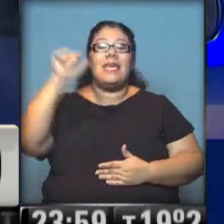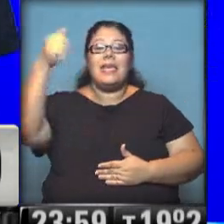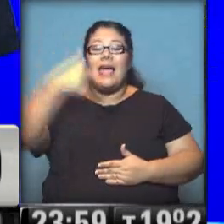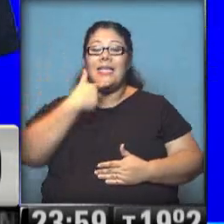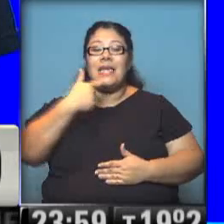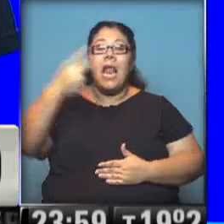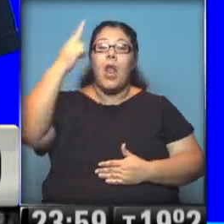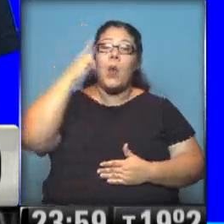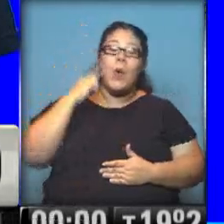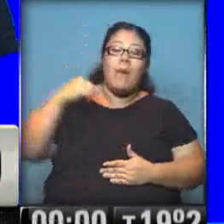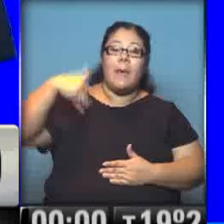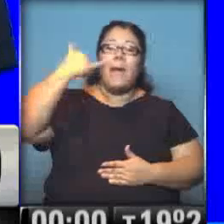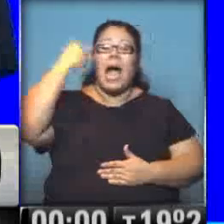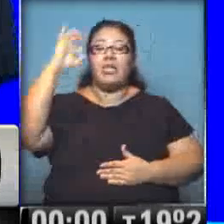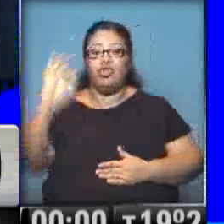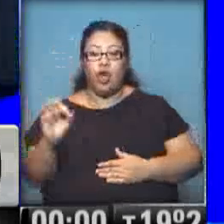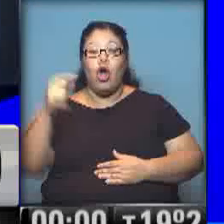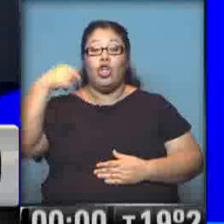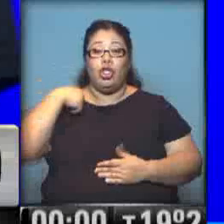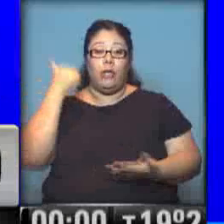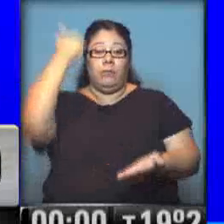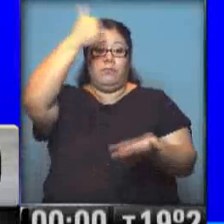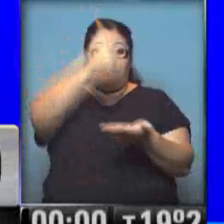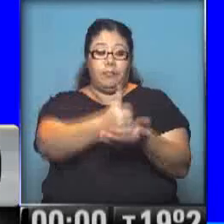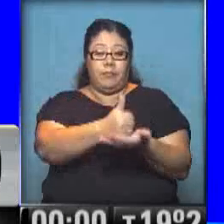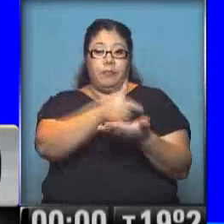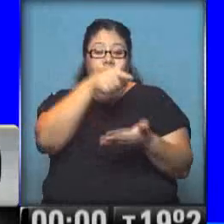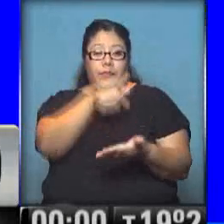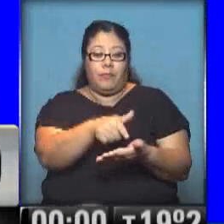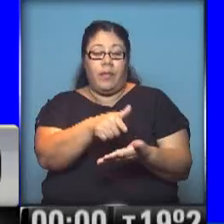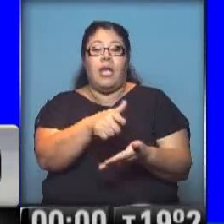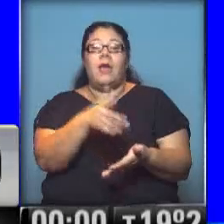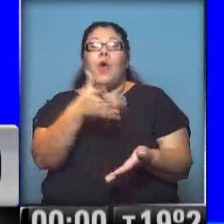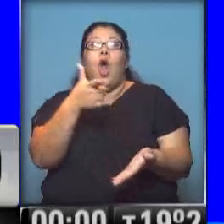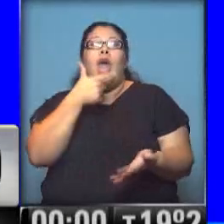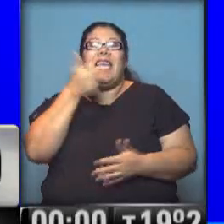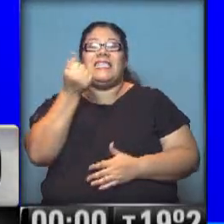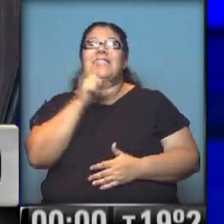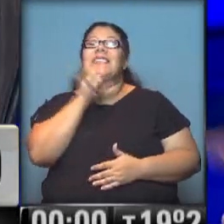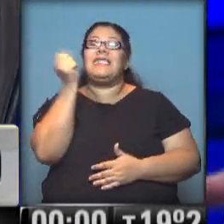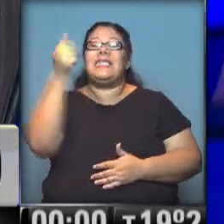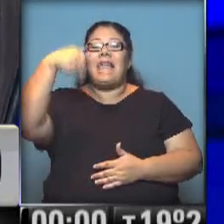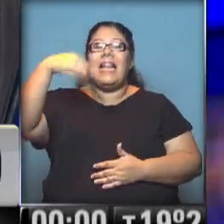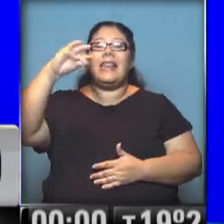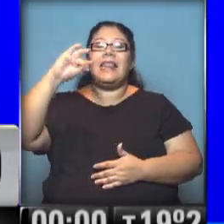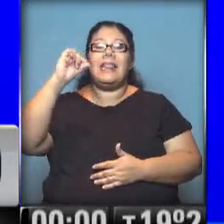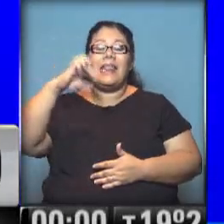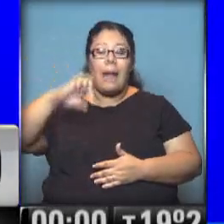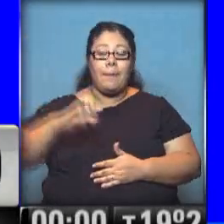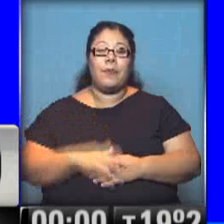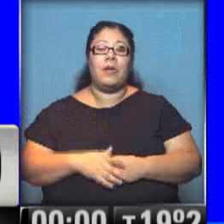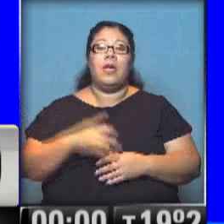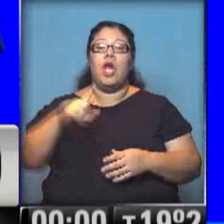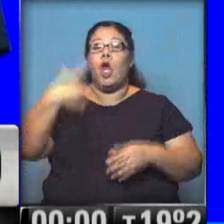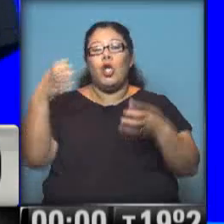de mayo. Y ahí voy a estar haciendo una participación, haciendo algo parecido a un stand-up o algo parecido. Con bandas como Bestia Bebé, La Liga